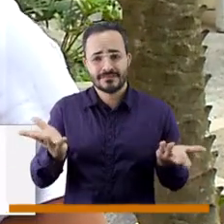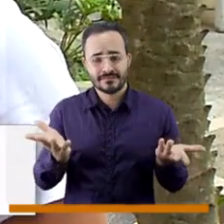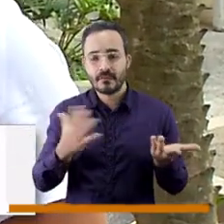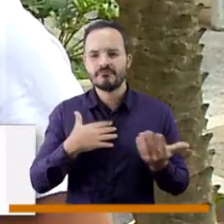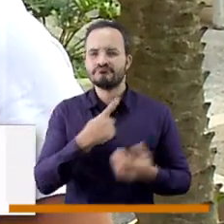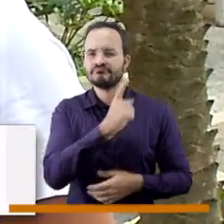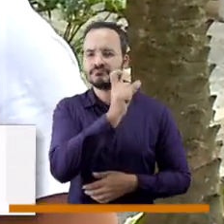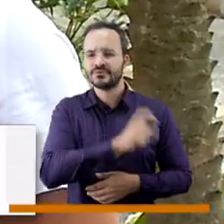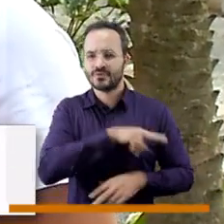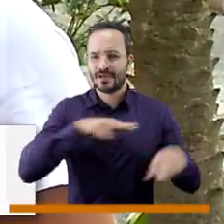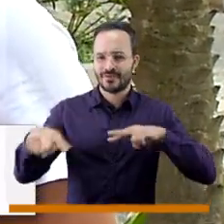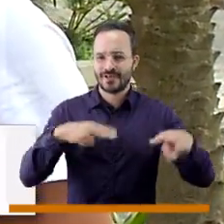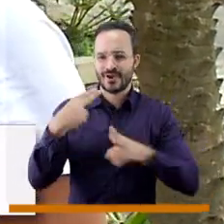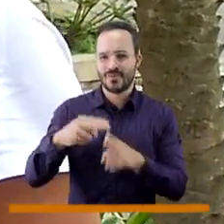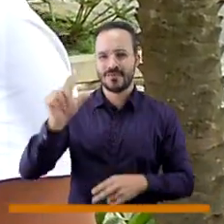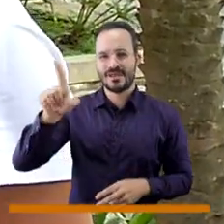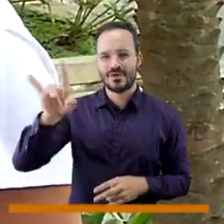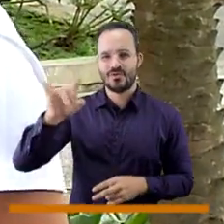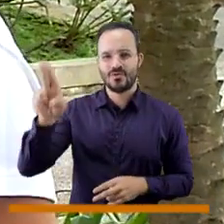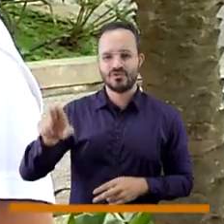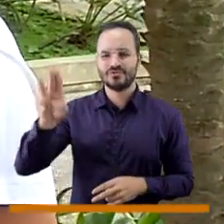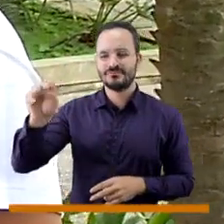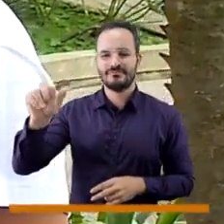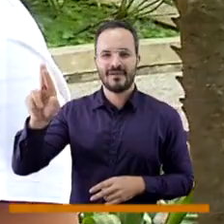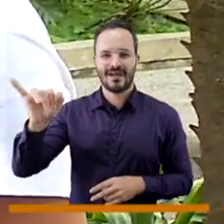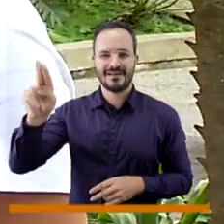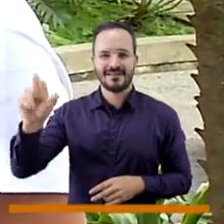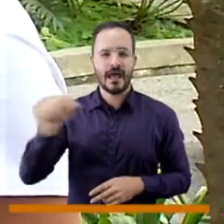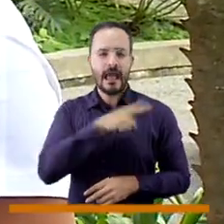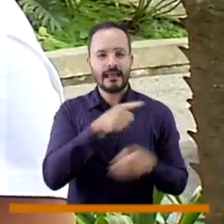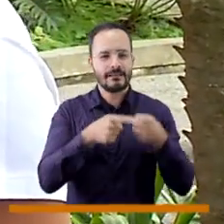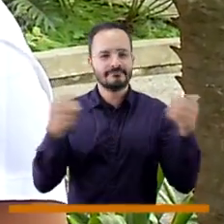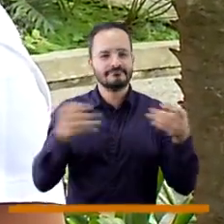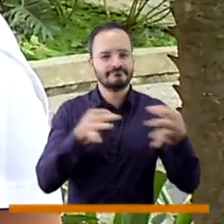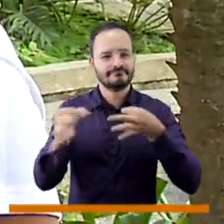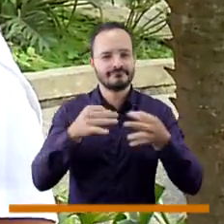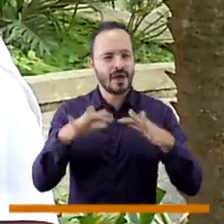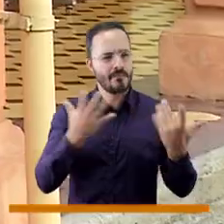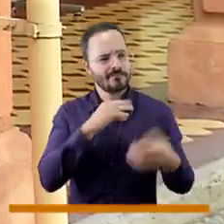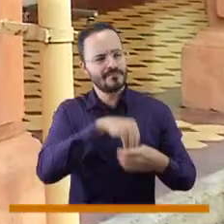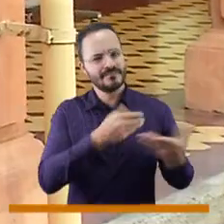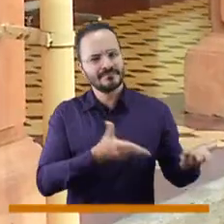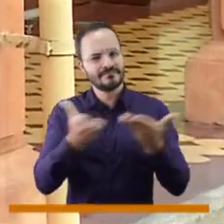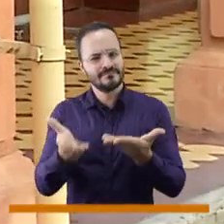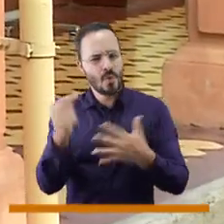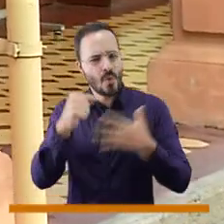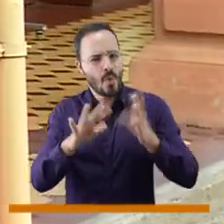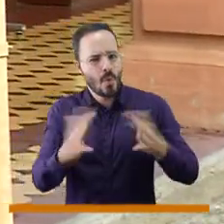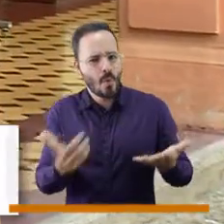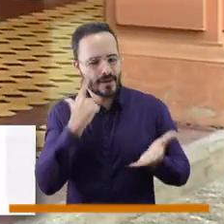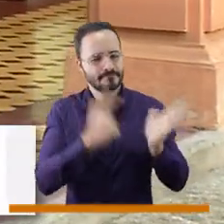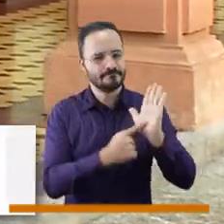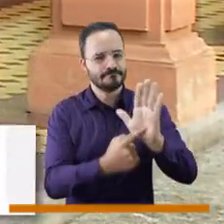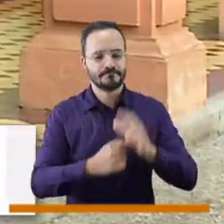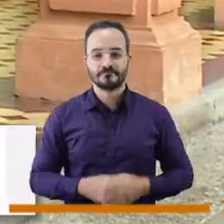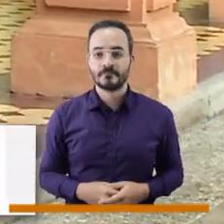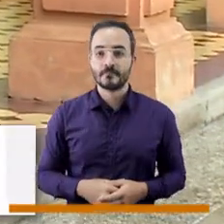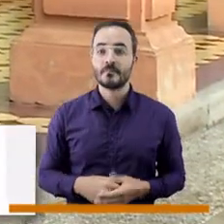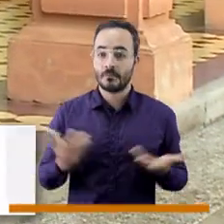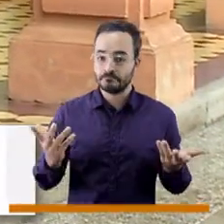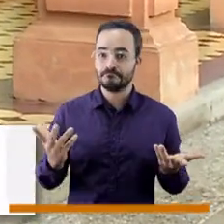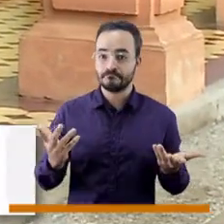Marina Monroy, que nos va a contar más qué servicios ofrecen en este centro y gracias por recibirnos. Nosotros atendemos